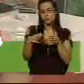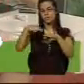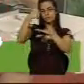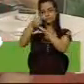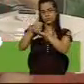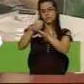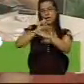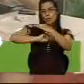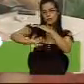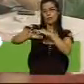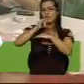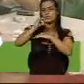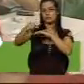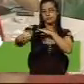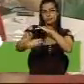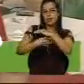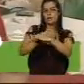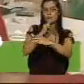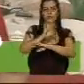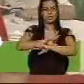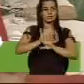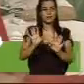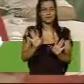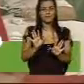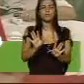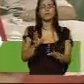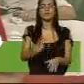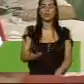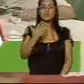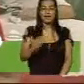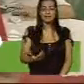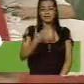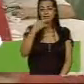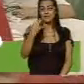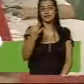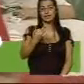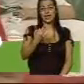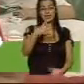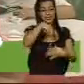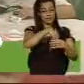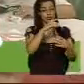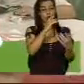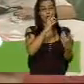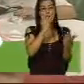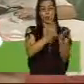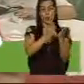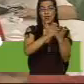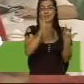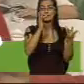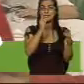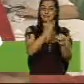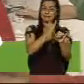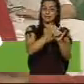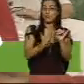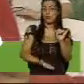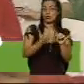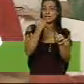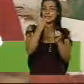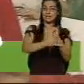la transmisión de los datos, y por eso que es importante la interconectividad en los centros educativos y en los centros